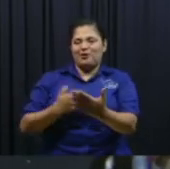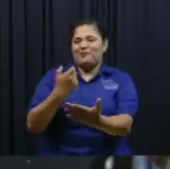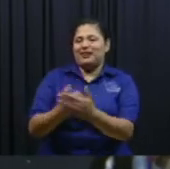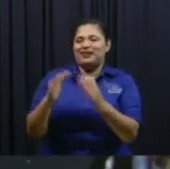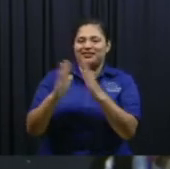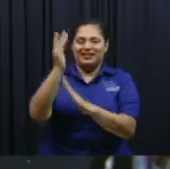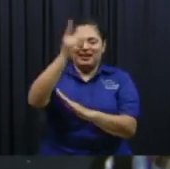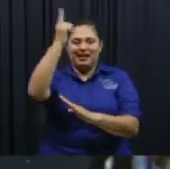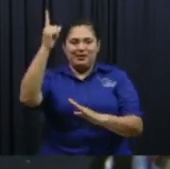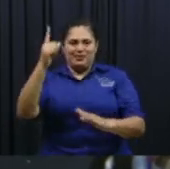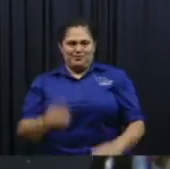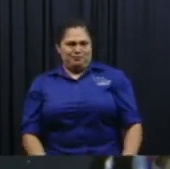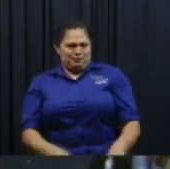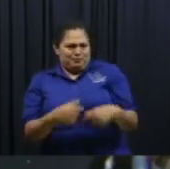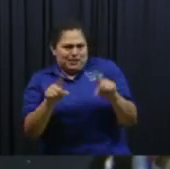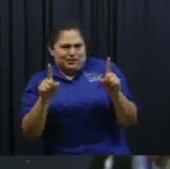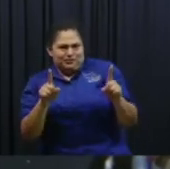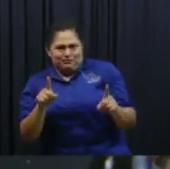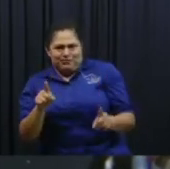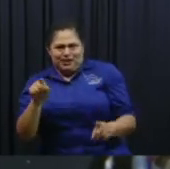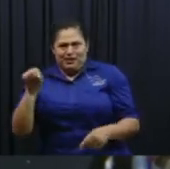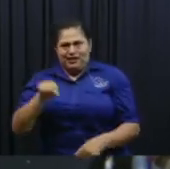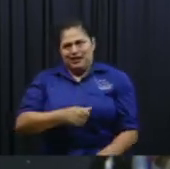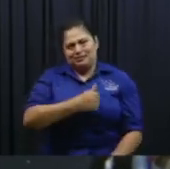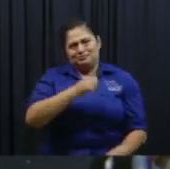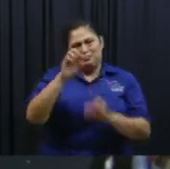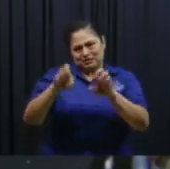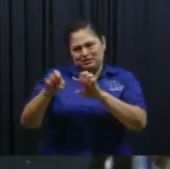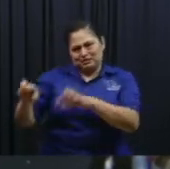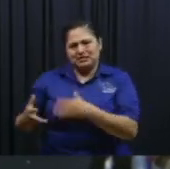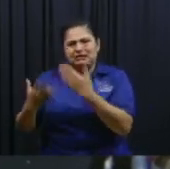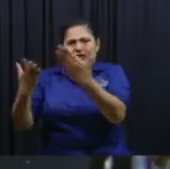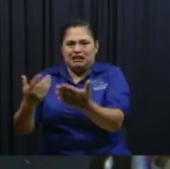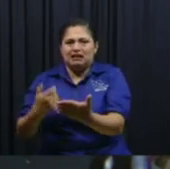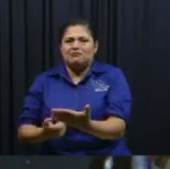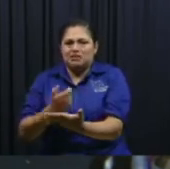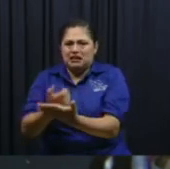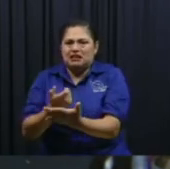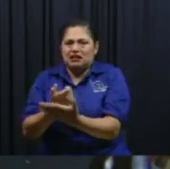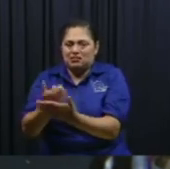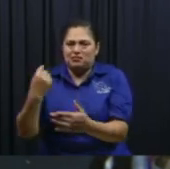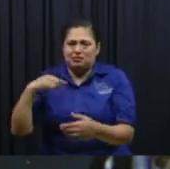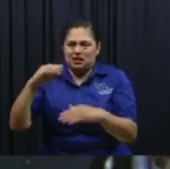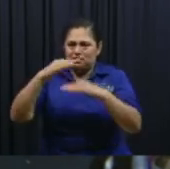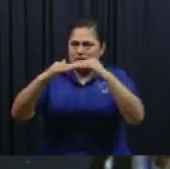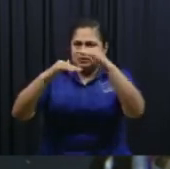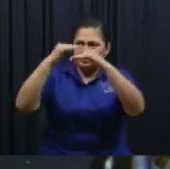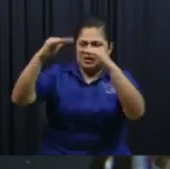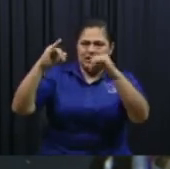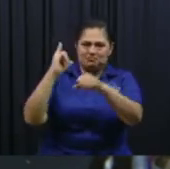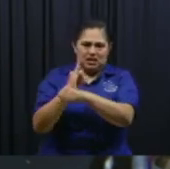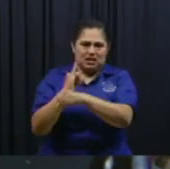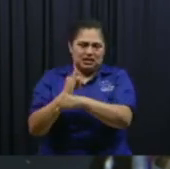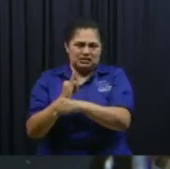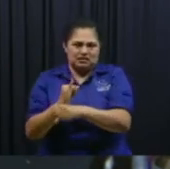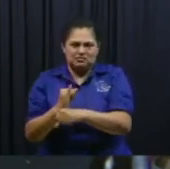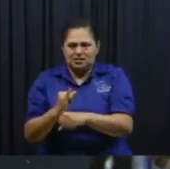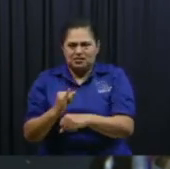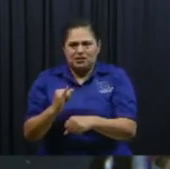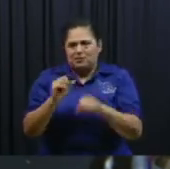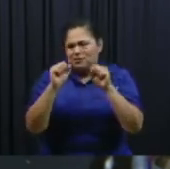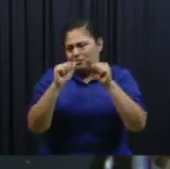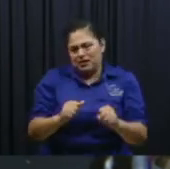haganlo con su plata lo que quieran entonces a veces le digo somos macizos Porque queremos que los demás hagan